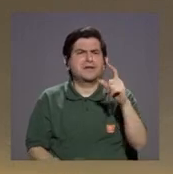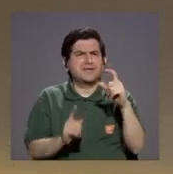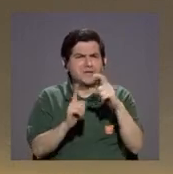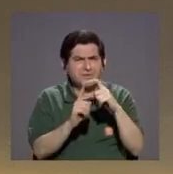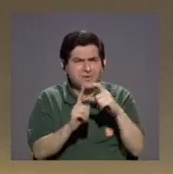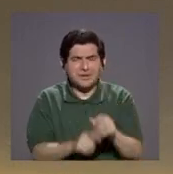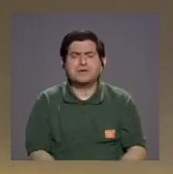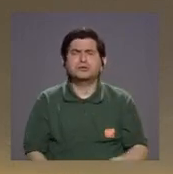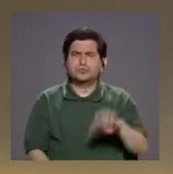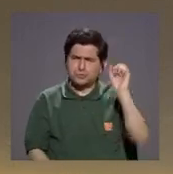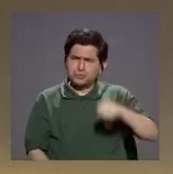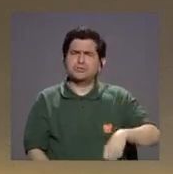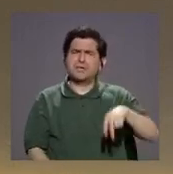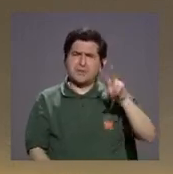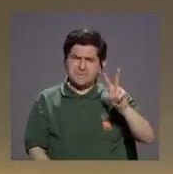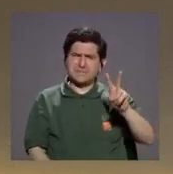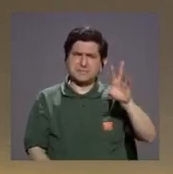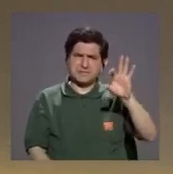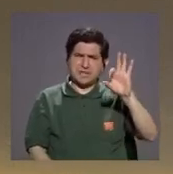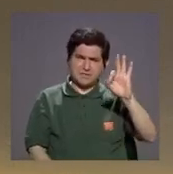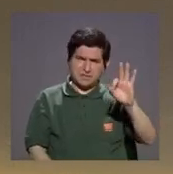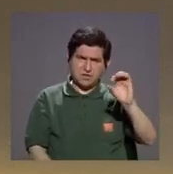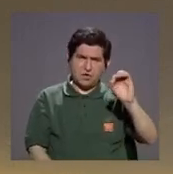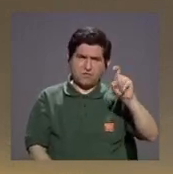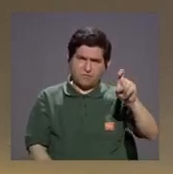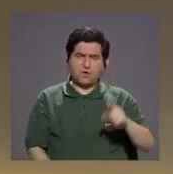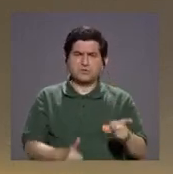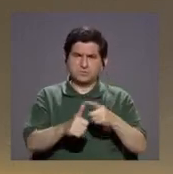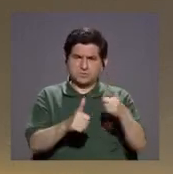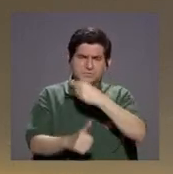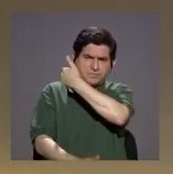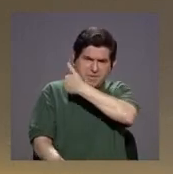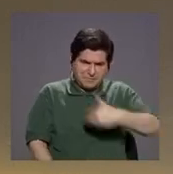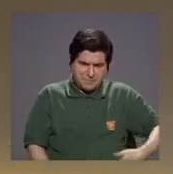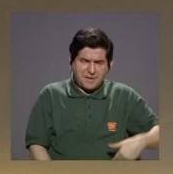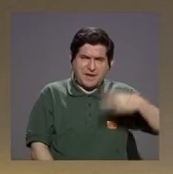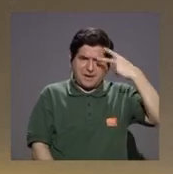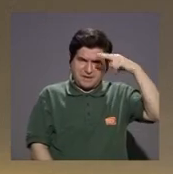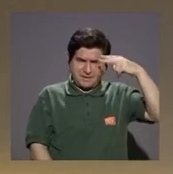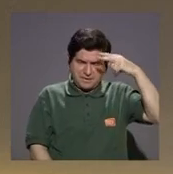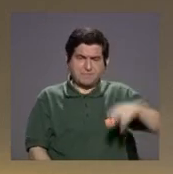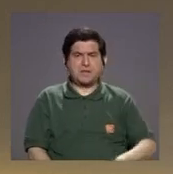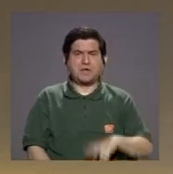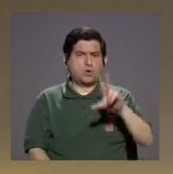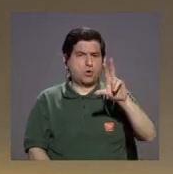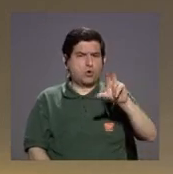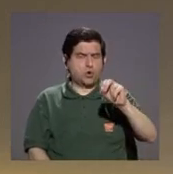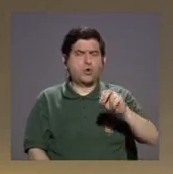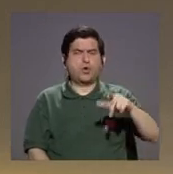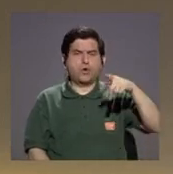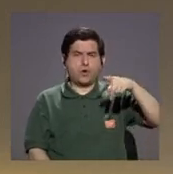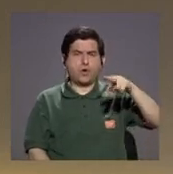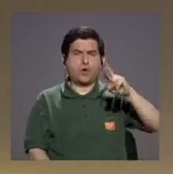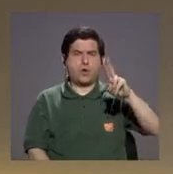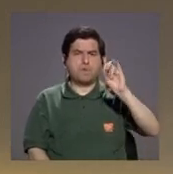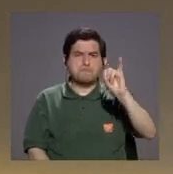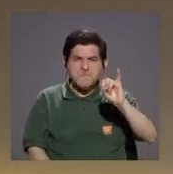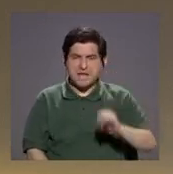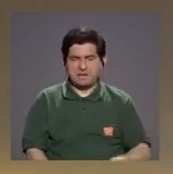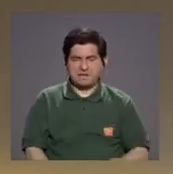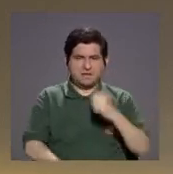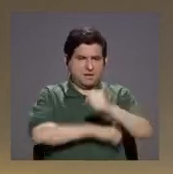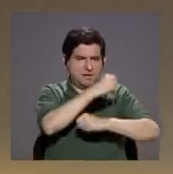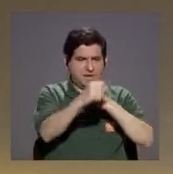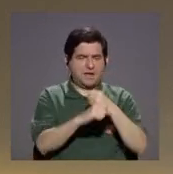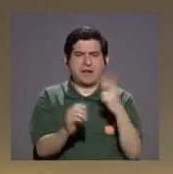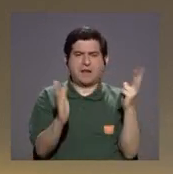de fox es el primer presidente de méxico que no era del pri de alguna manera en el año